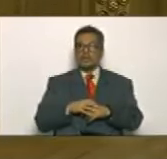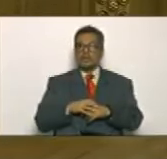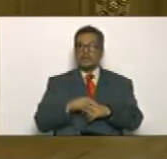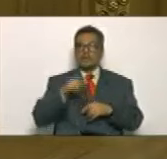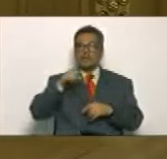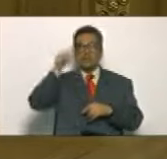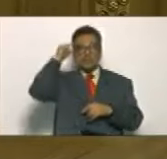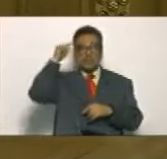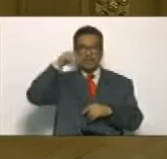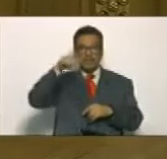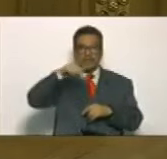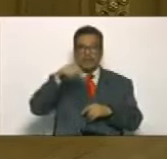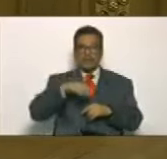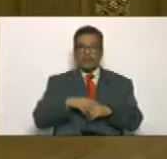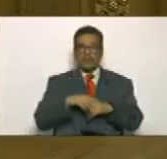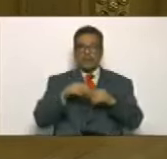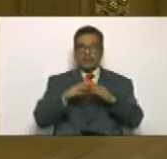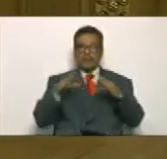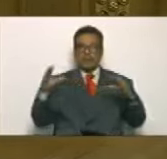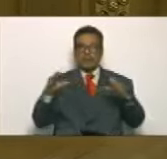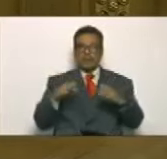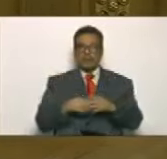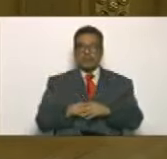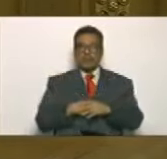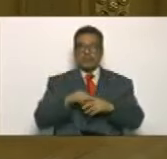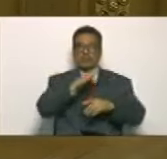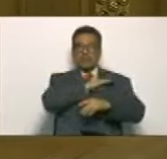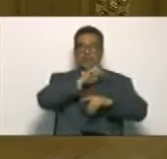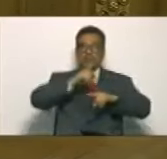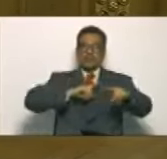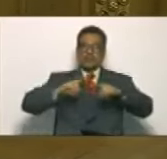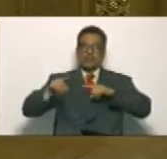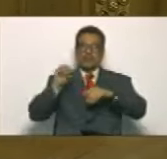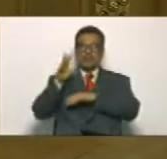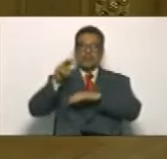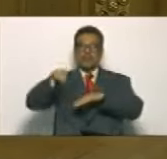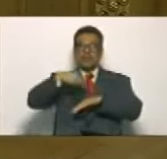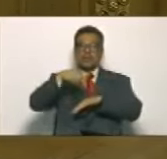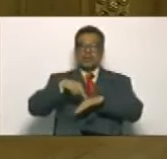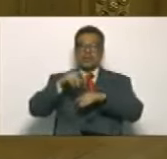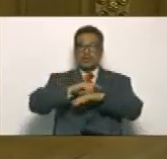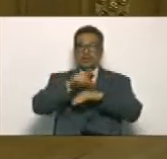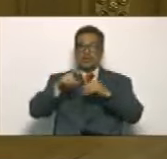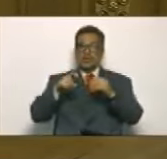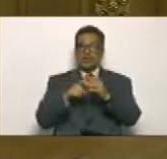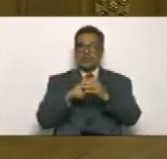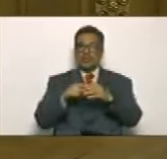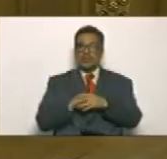Y hoy, ante la directiva de la Asamblea y la plenaria,